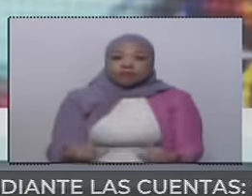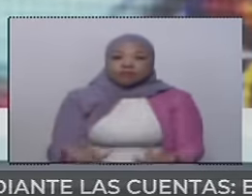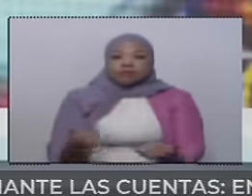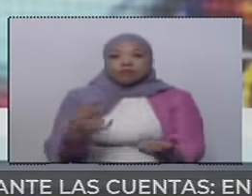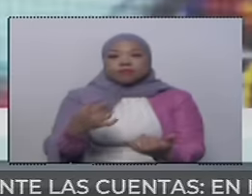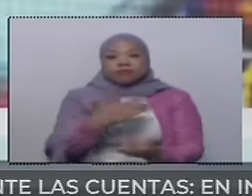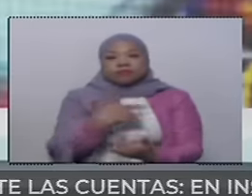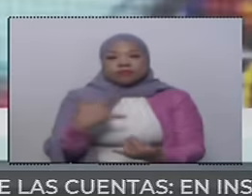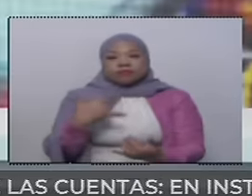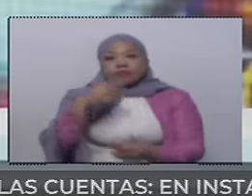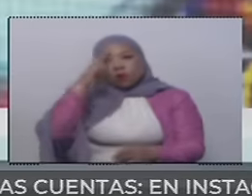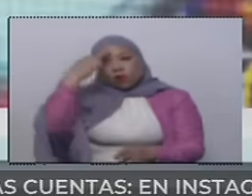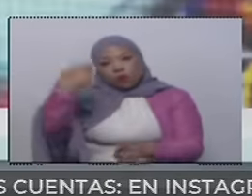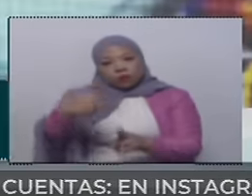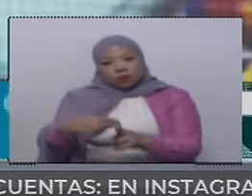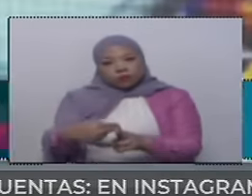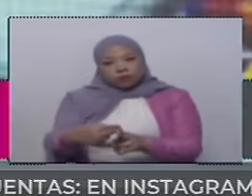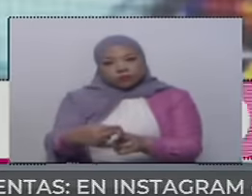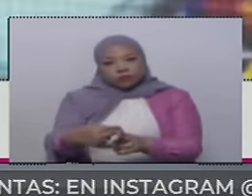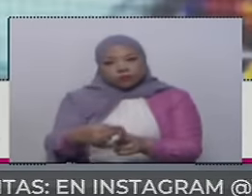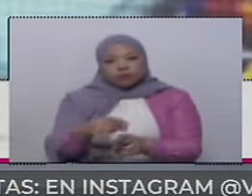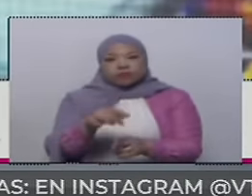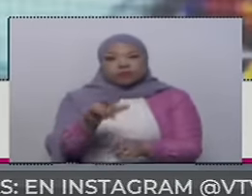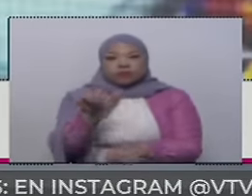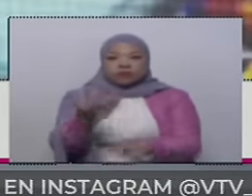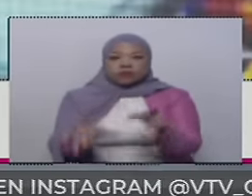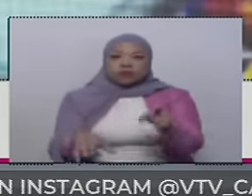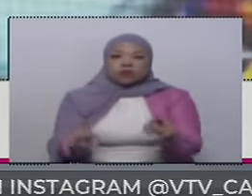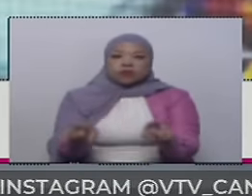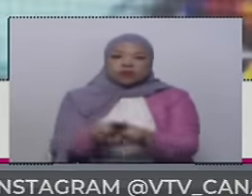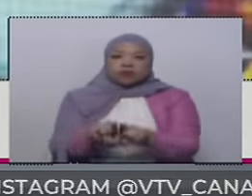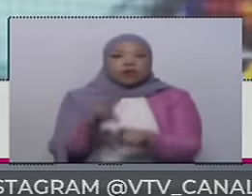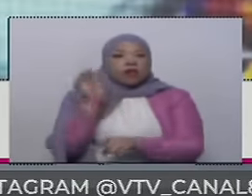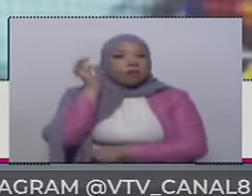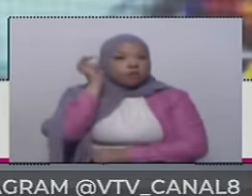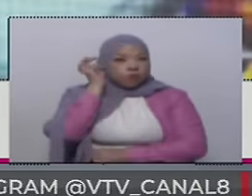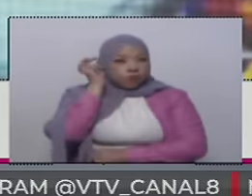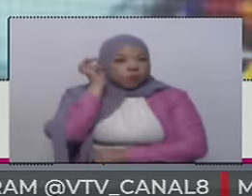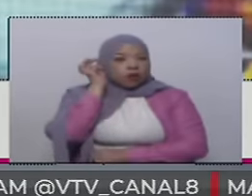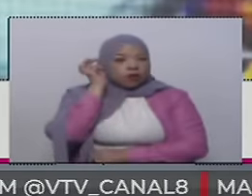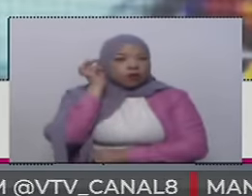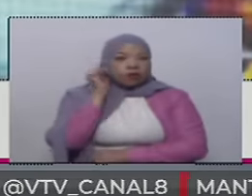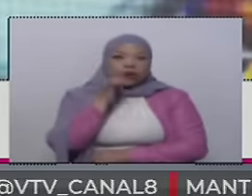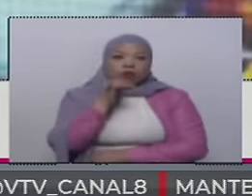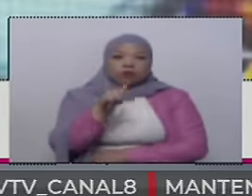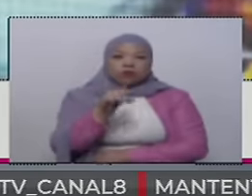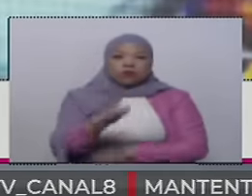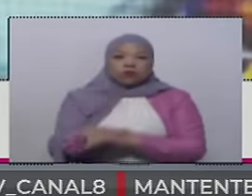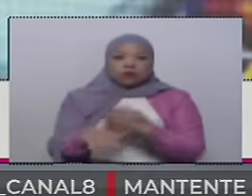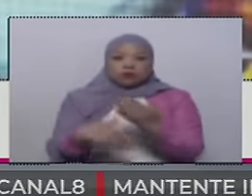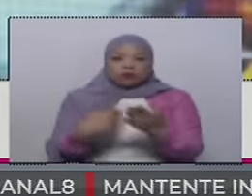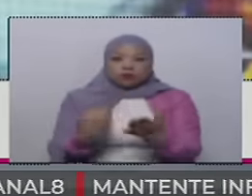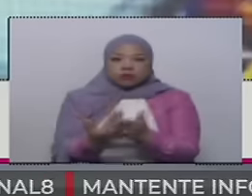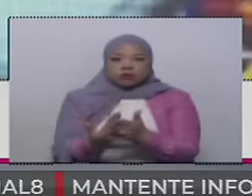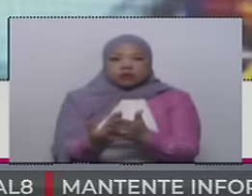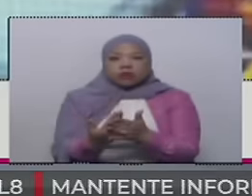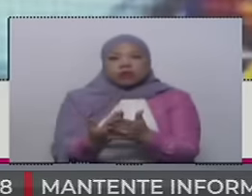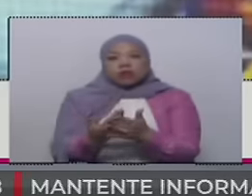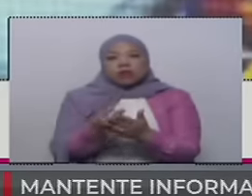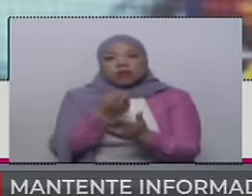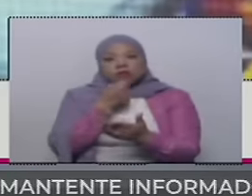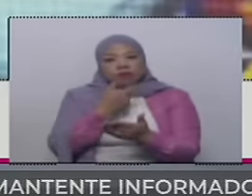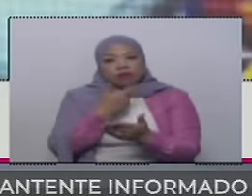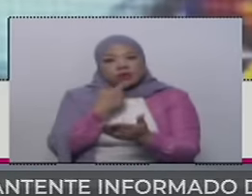queremos hacerle un homenaje a una mujer valiente, una mujer que se convirtió por su creatividad,